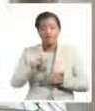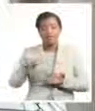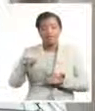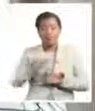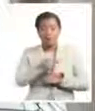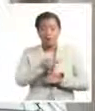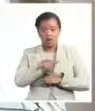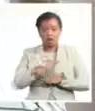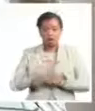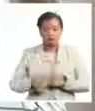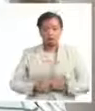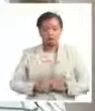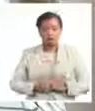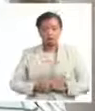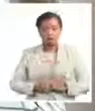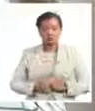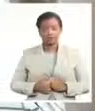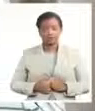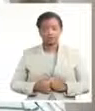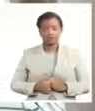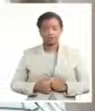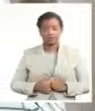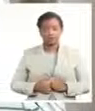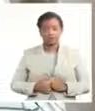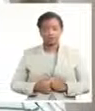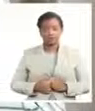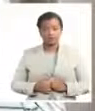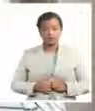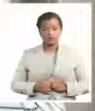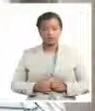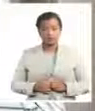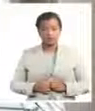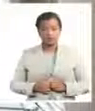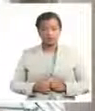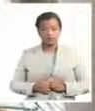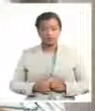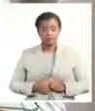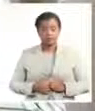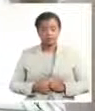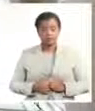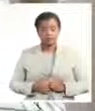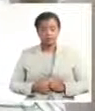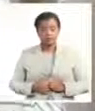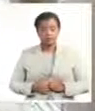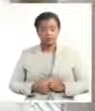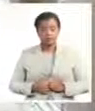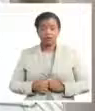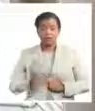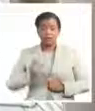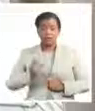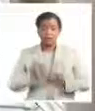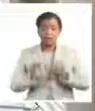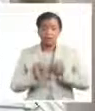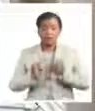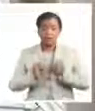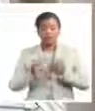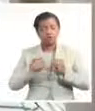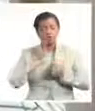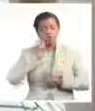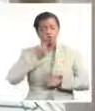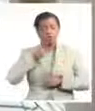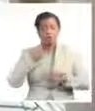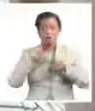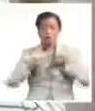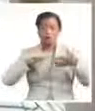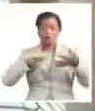cafeteros agricultores y demás no no tendrían una linealidad con con estos nombres entonces por eso Buscamos que